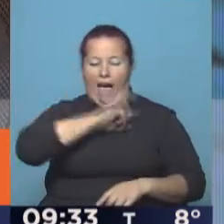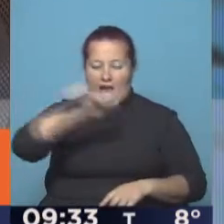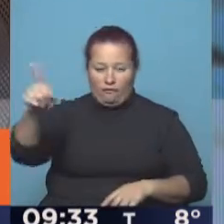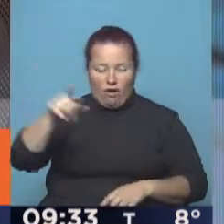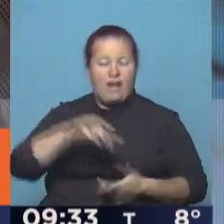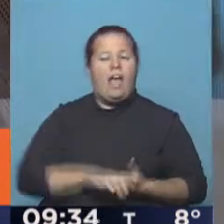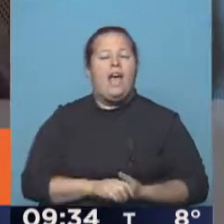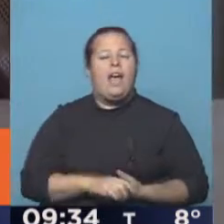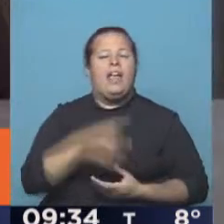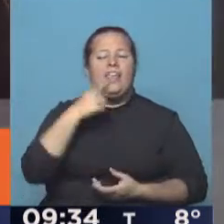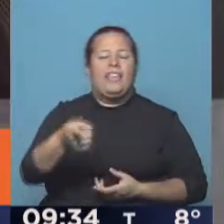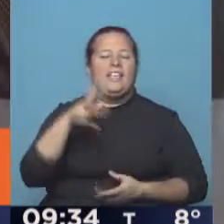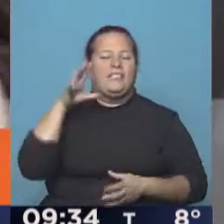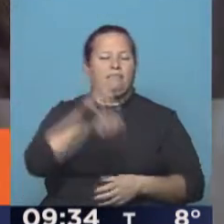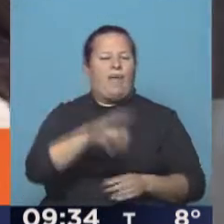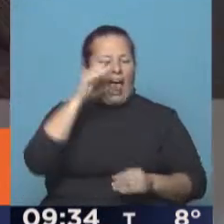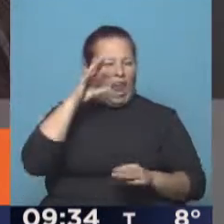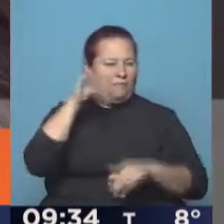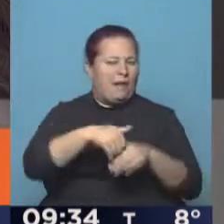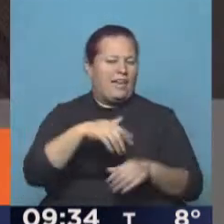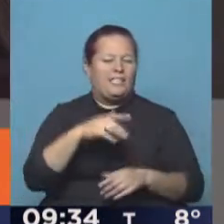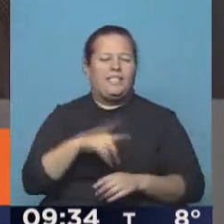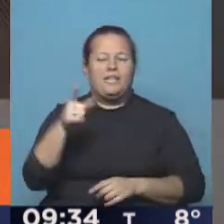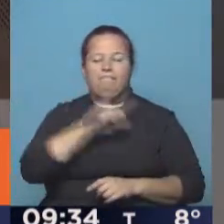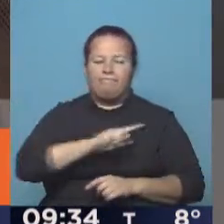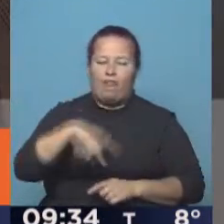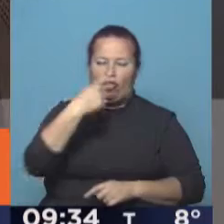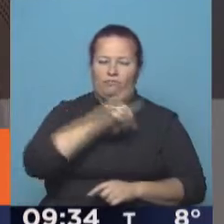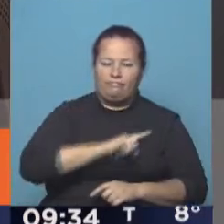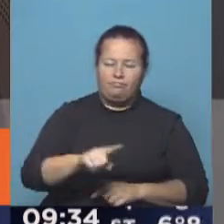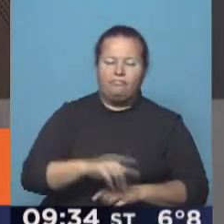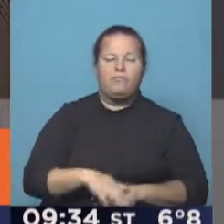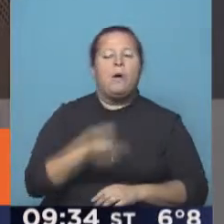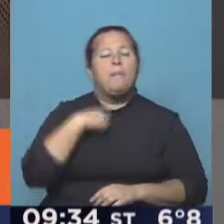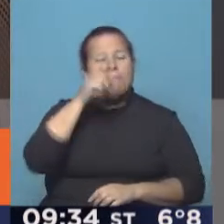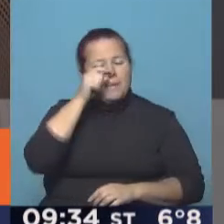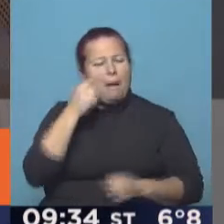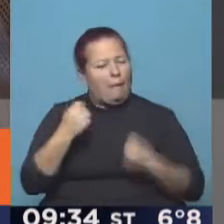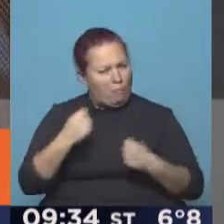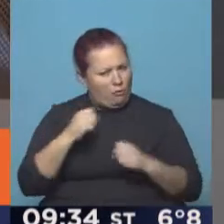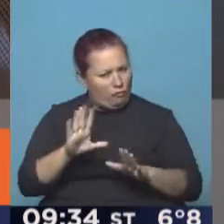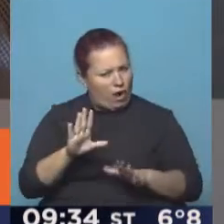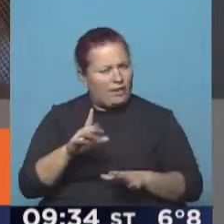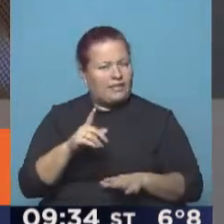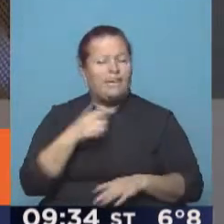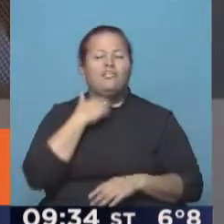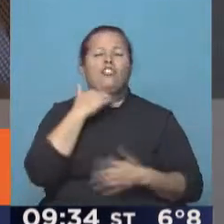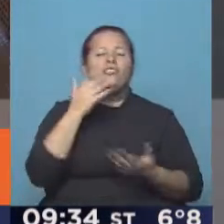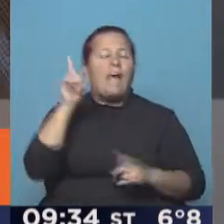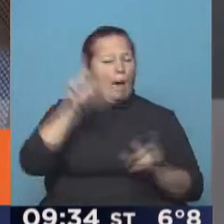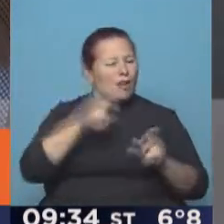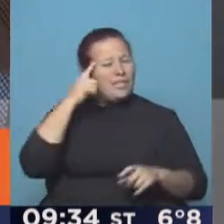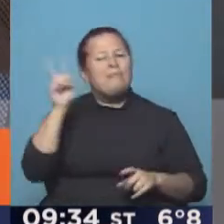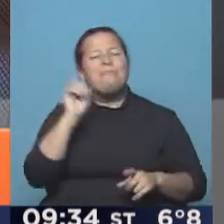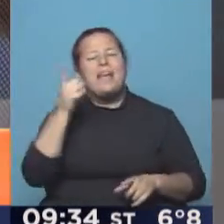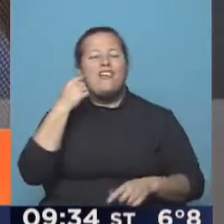Alzogaray, dijo que era saboteador nocturno y que mano a mano no se animaba, porque mi padre era muy valiente, una cosa tampoco se sabe, la gente cree